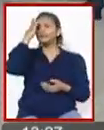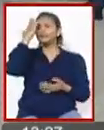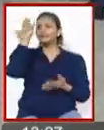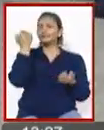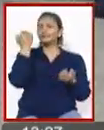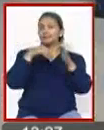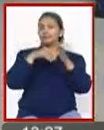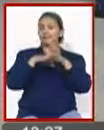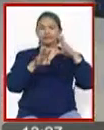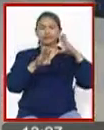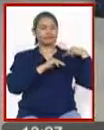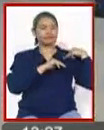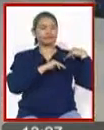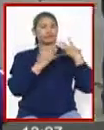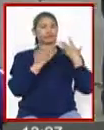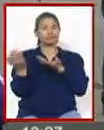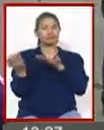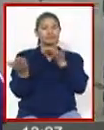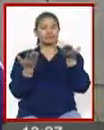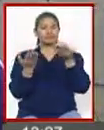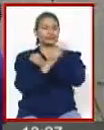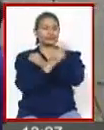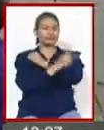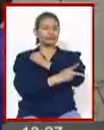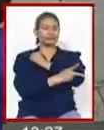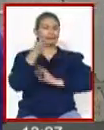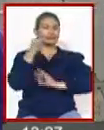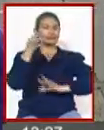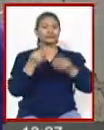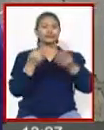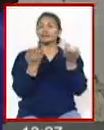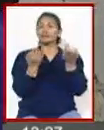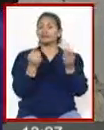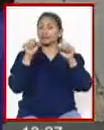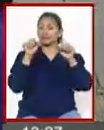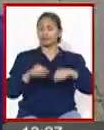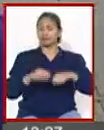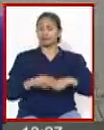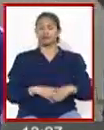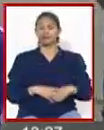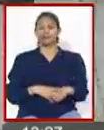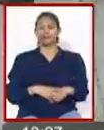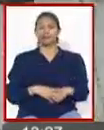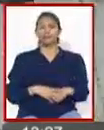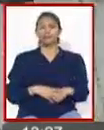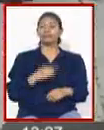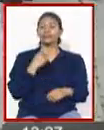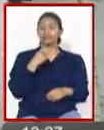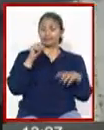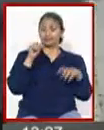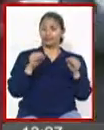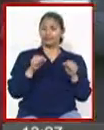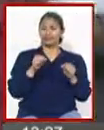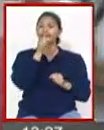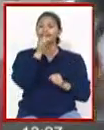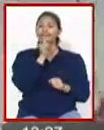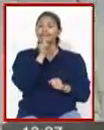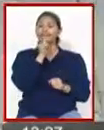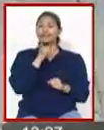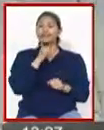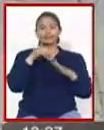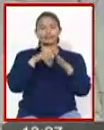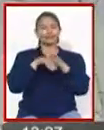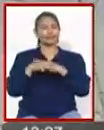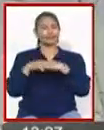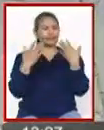la primera? Porque quiero salir a mi país. Si uno quiere, puede. Y sé que voy a poder y voy a aguantar acá adentro.